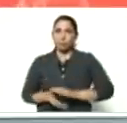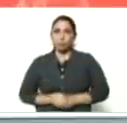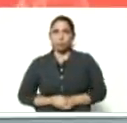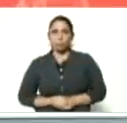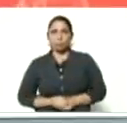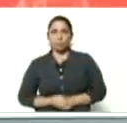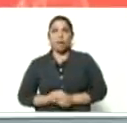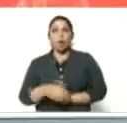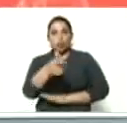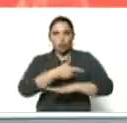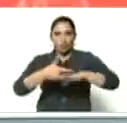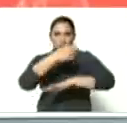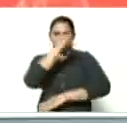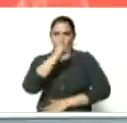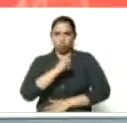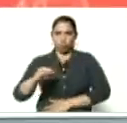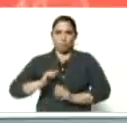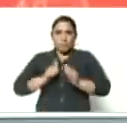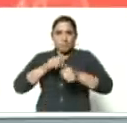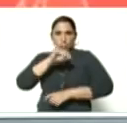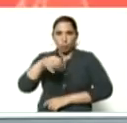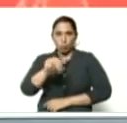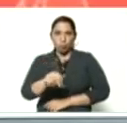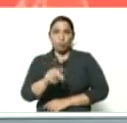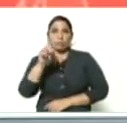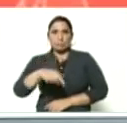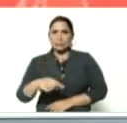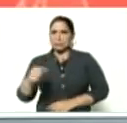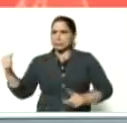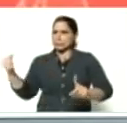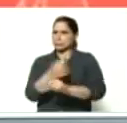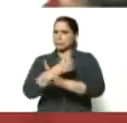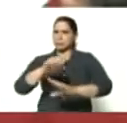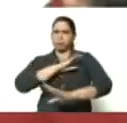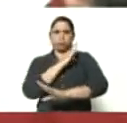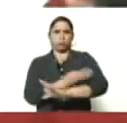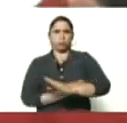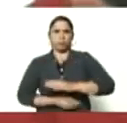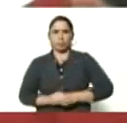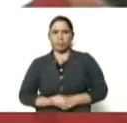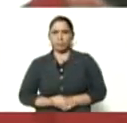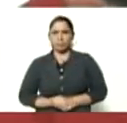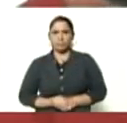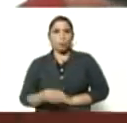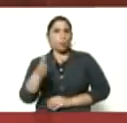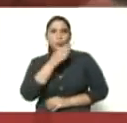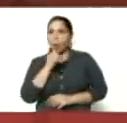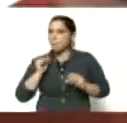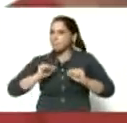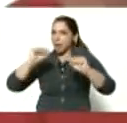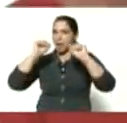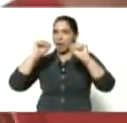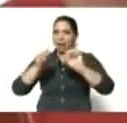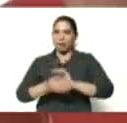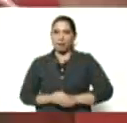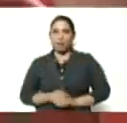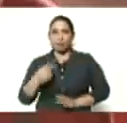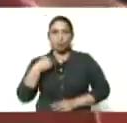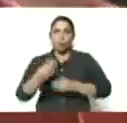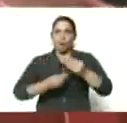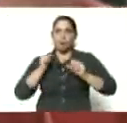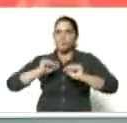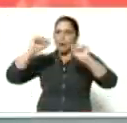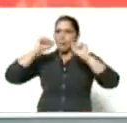allá en junio. A Omar Prieto le dio duro. No trajiste barra, Omar. Ah, yo voy a hacer la barra,